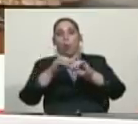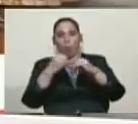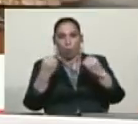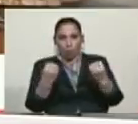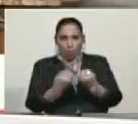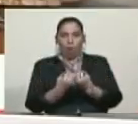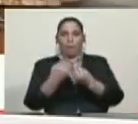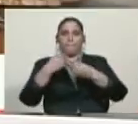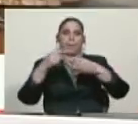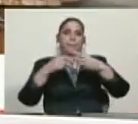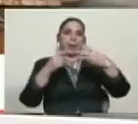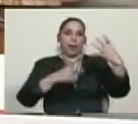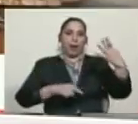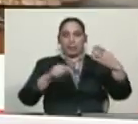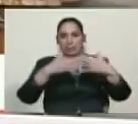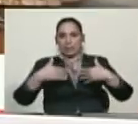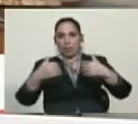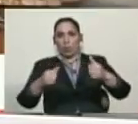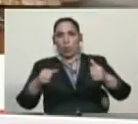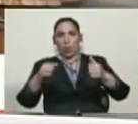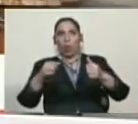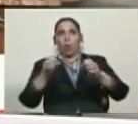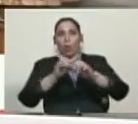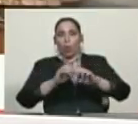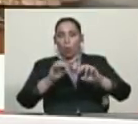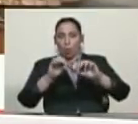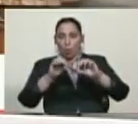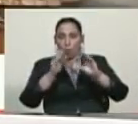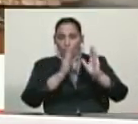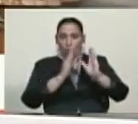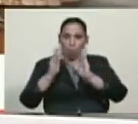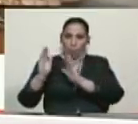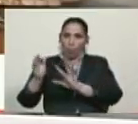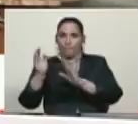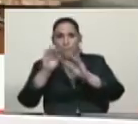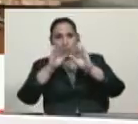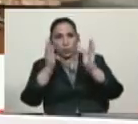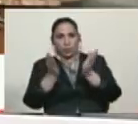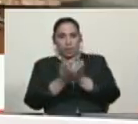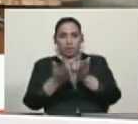mundial de la salud y en el mundo fíjense ustedes